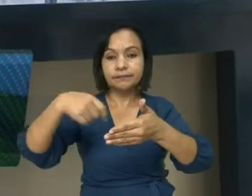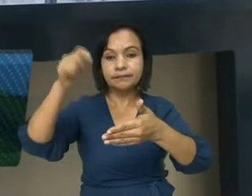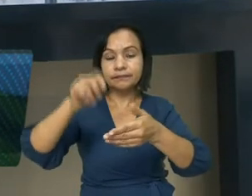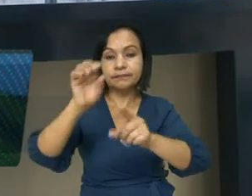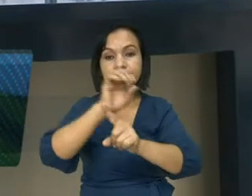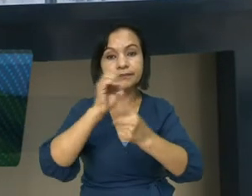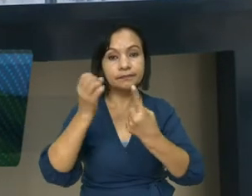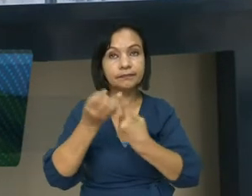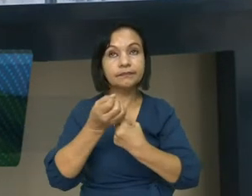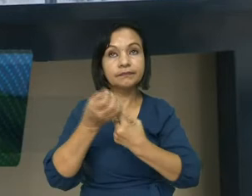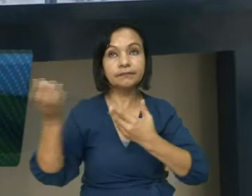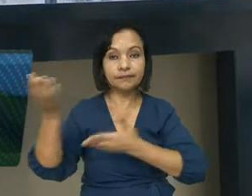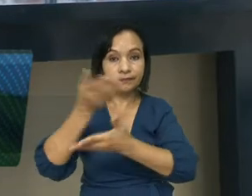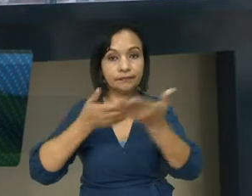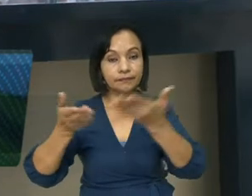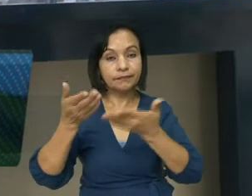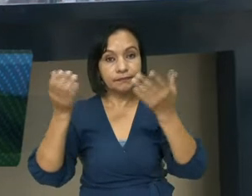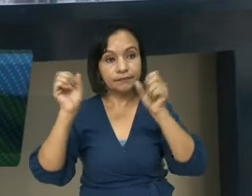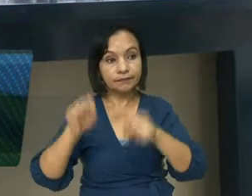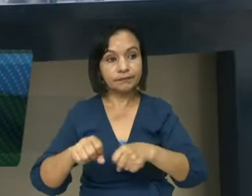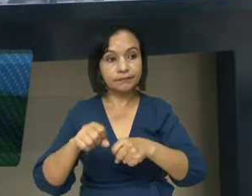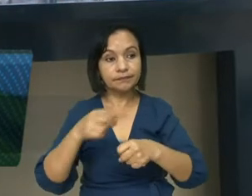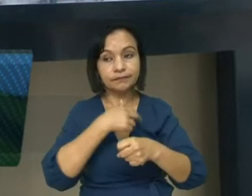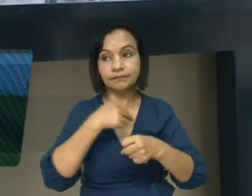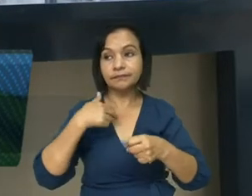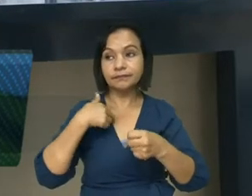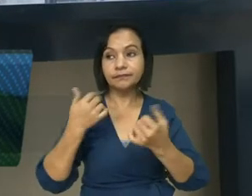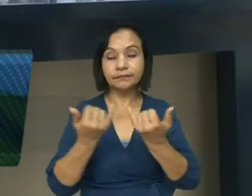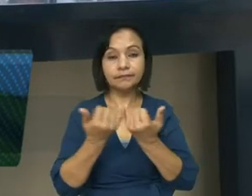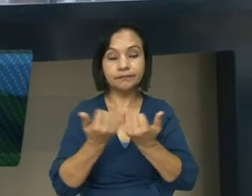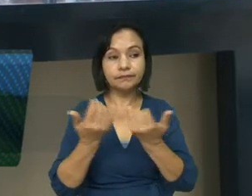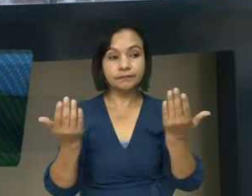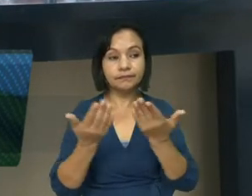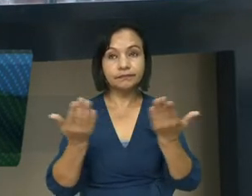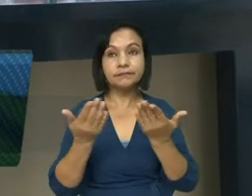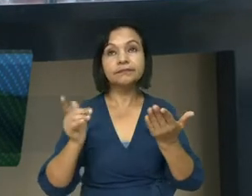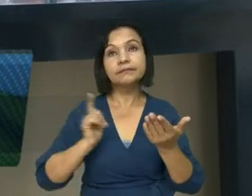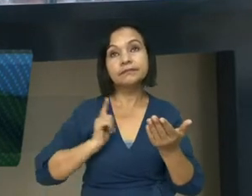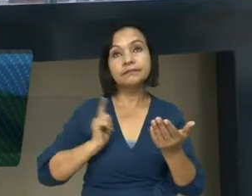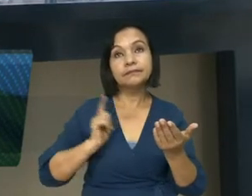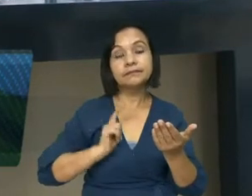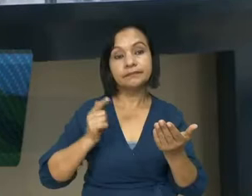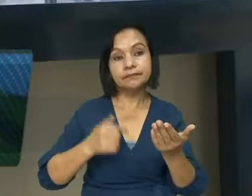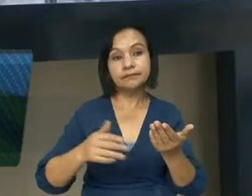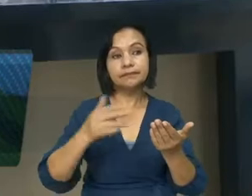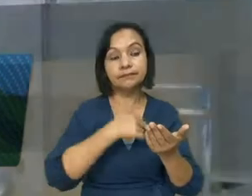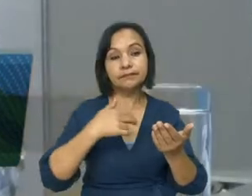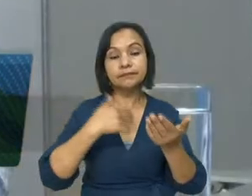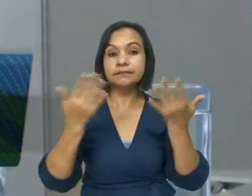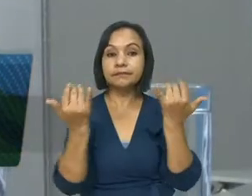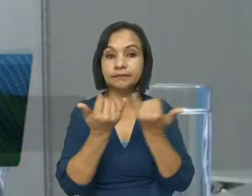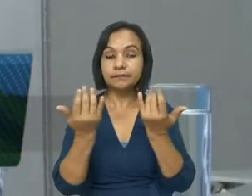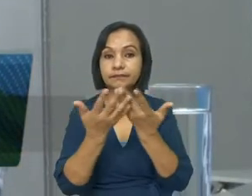organismos multilaterales. Entonces nosotros vamos a poner como planteamiento de que tenemos que llevar las